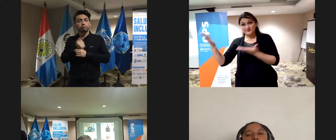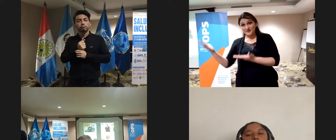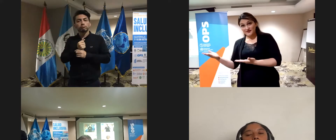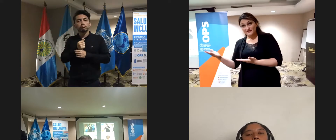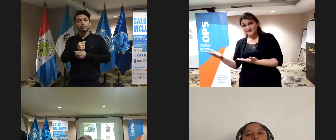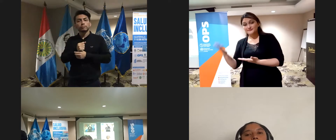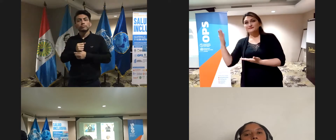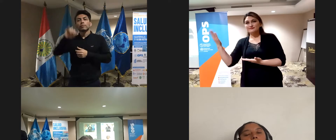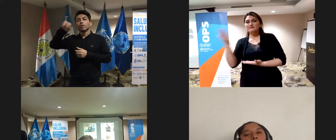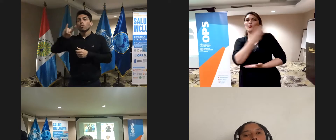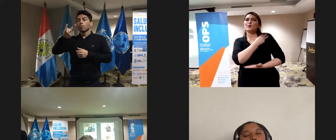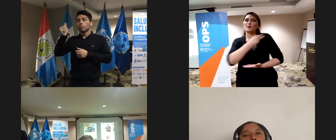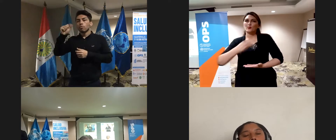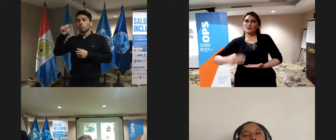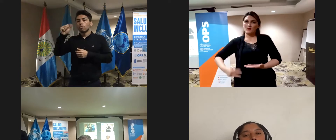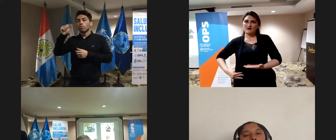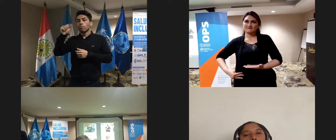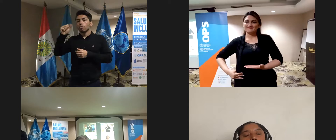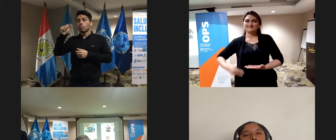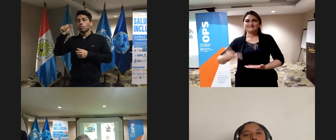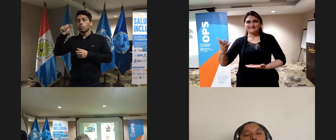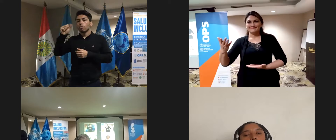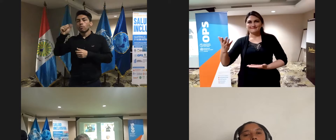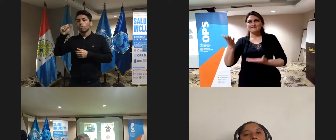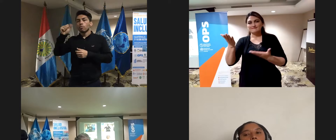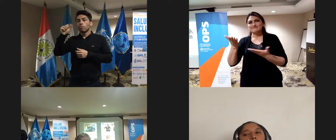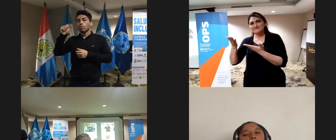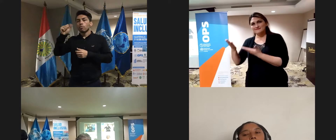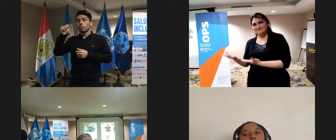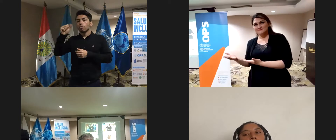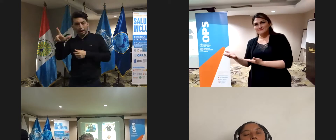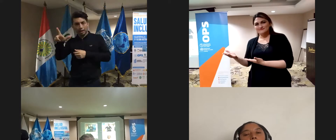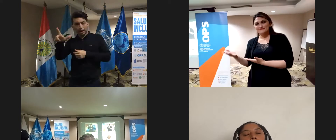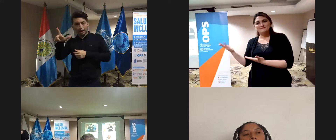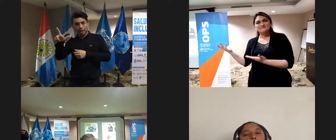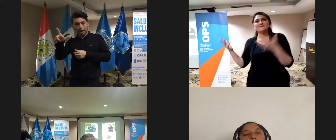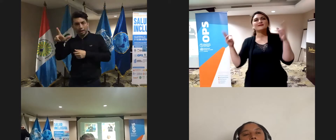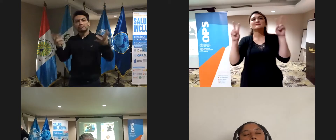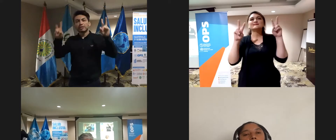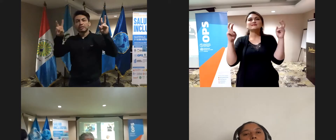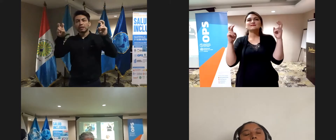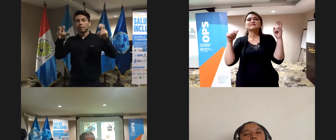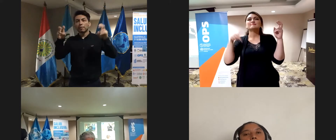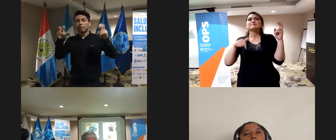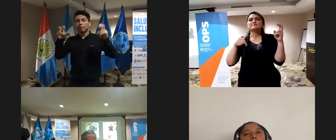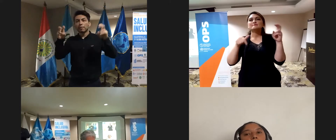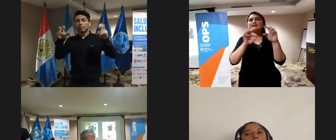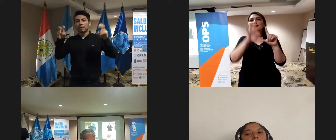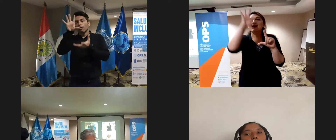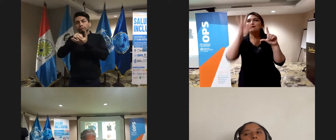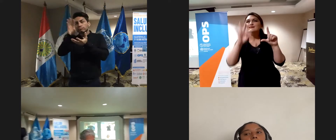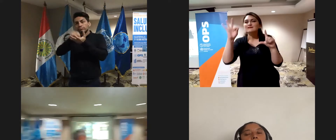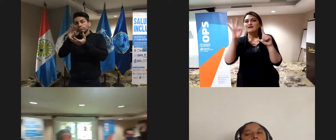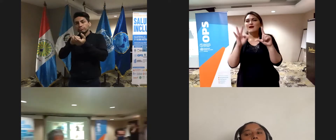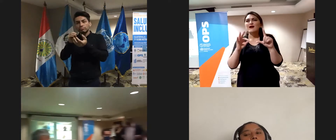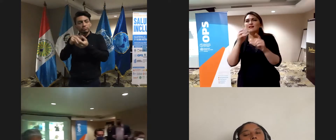de Juan Ángel, para que nos hable del tema importancia de la recolección de datos y